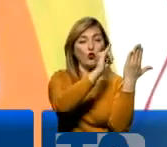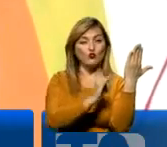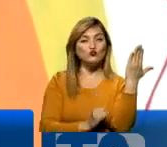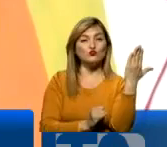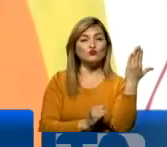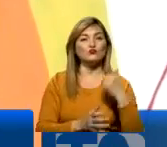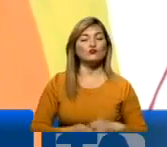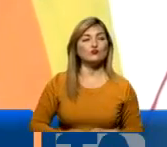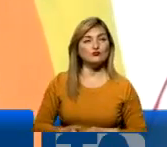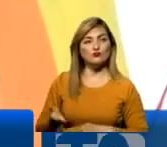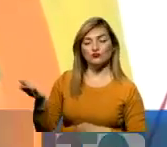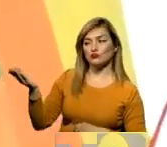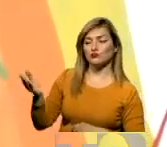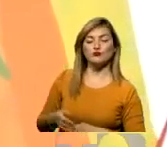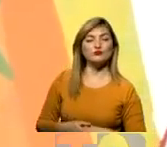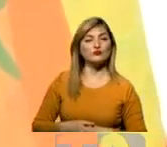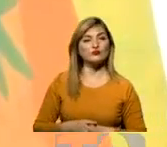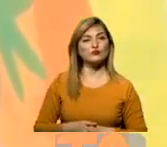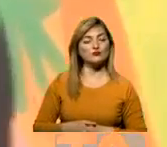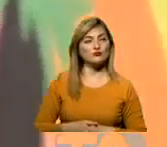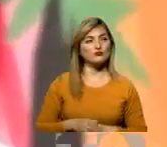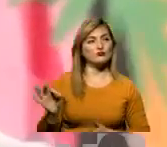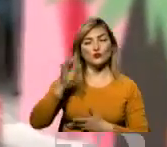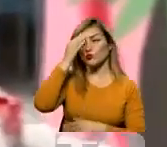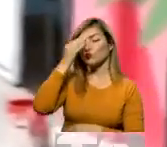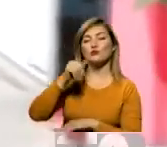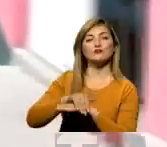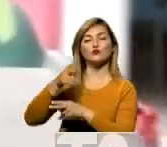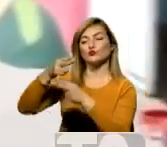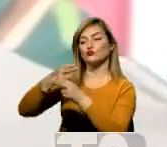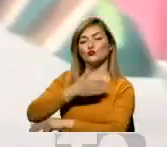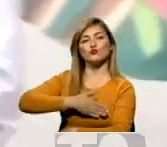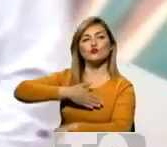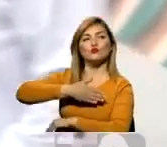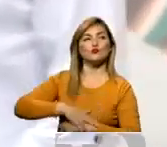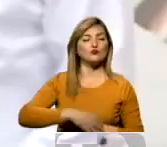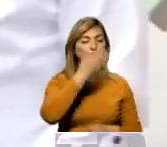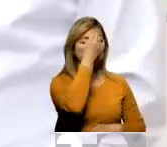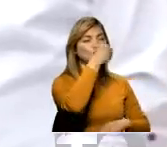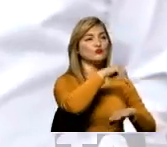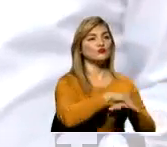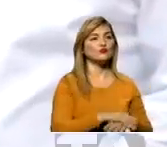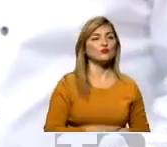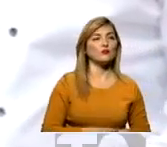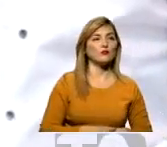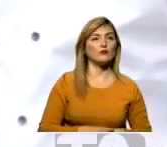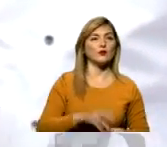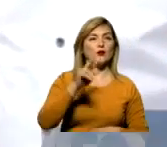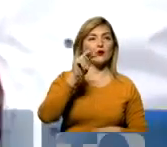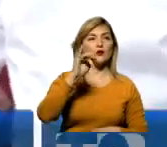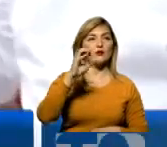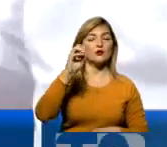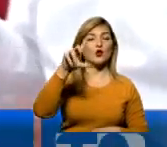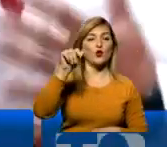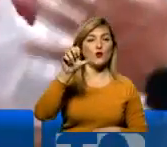este momento nos encontramos con uno de sus representantes. Muy buenas tardes, me ayuda con su nombre, por favor. Muy buenas tardes, joven Jairo, mi nombre es Nicolás